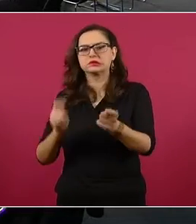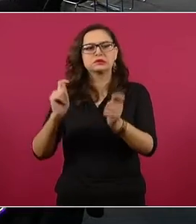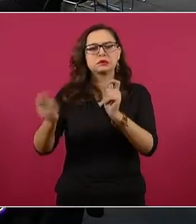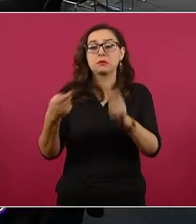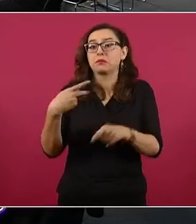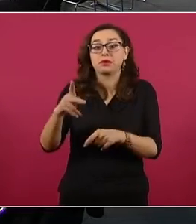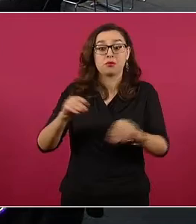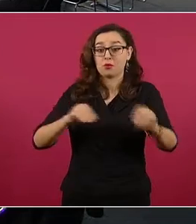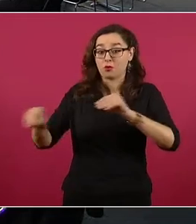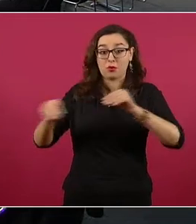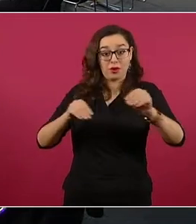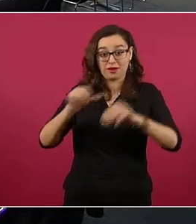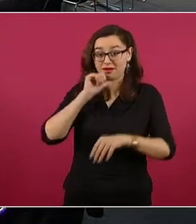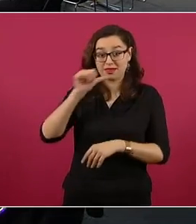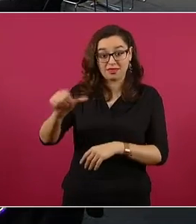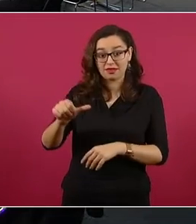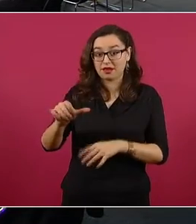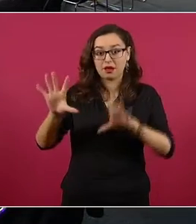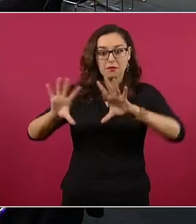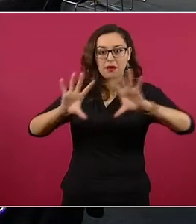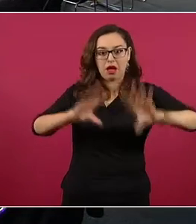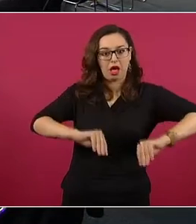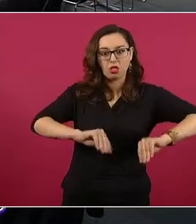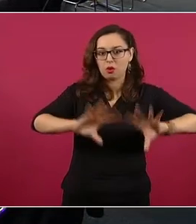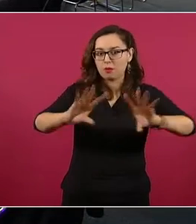parada. Y yo